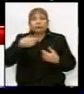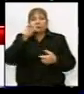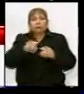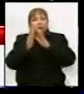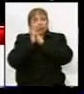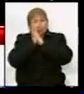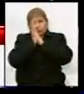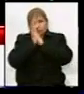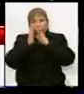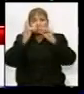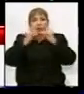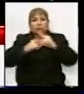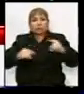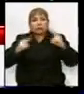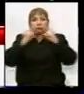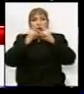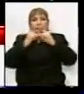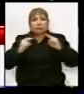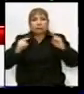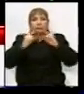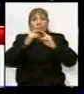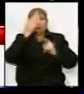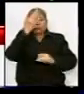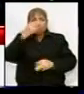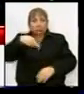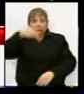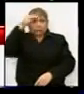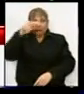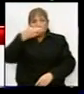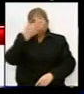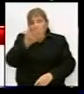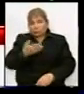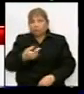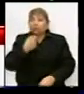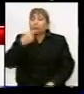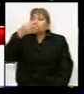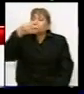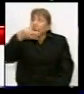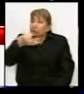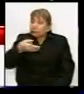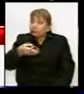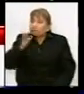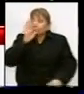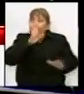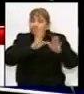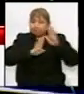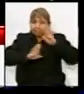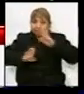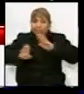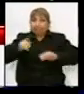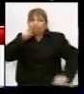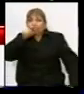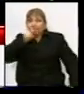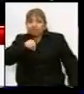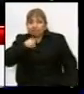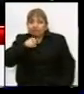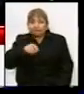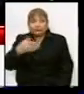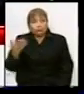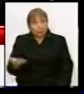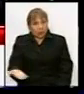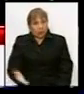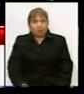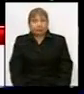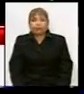en carpas en el norte del país en estos momentos y esas son la gran preocupación y necesidad que tiene el país